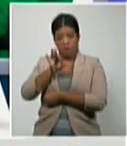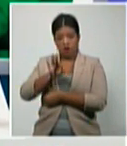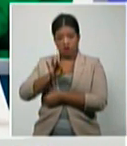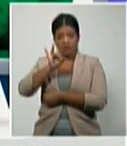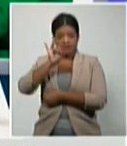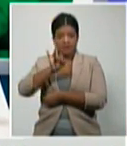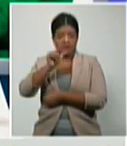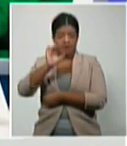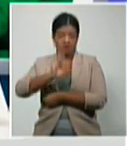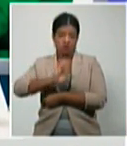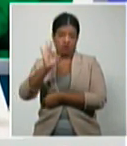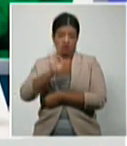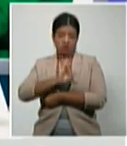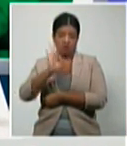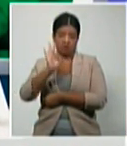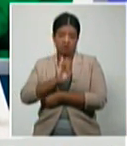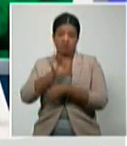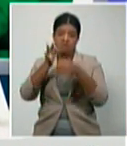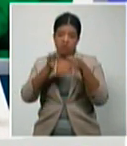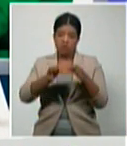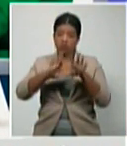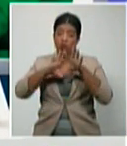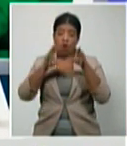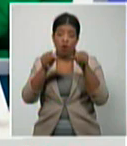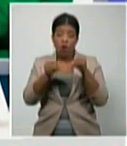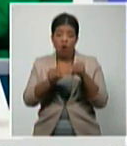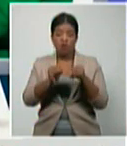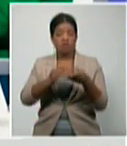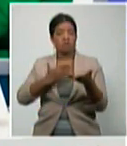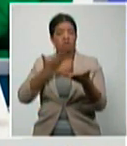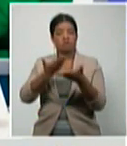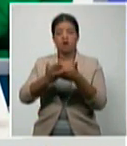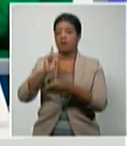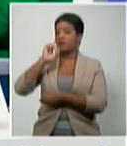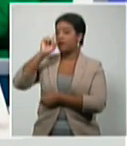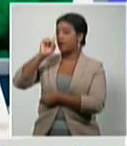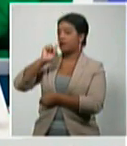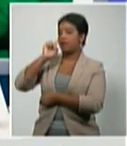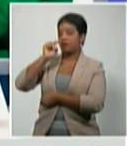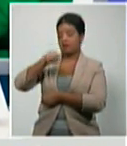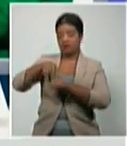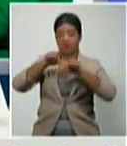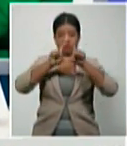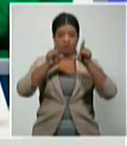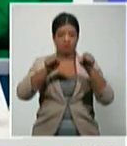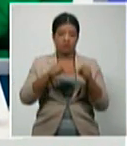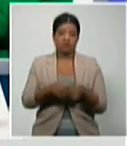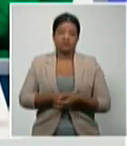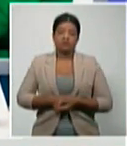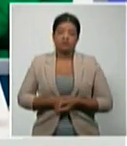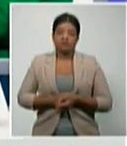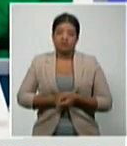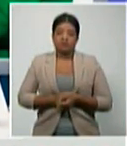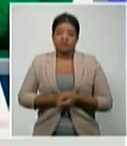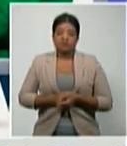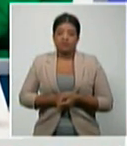0,87% de todas las muestras procesadas en nuestro país. De los